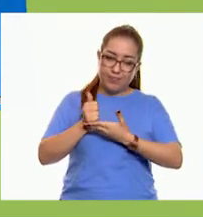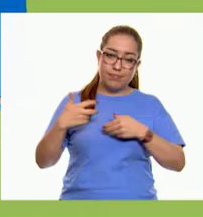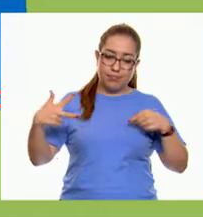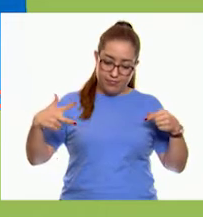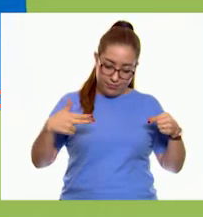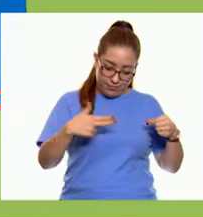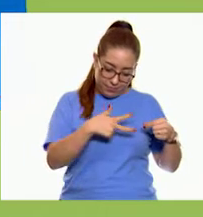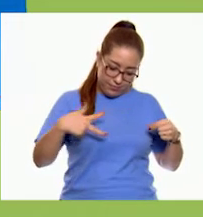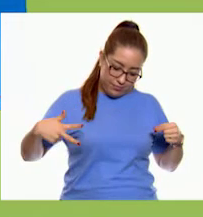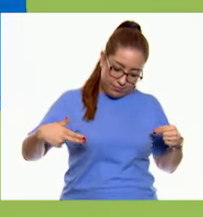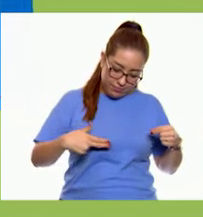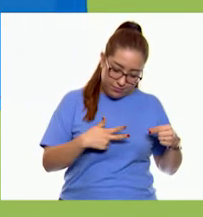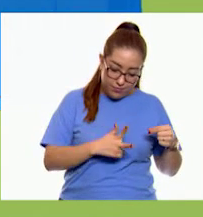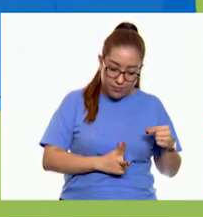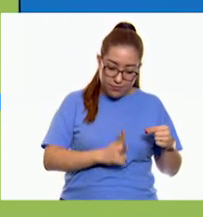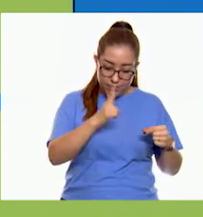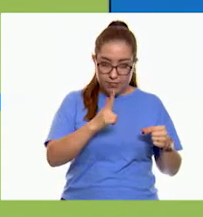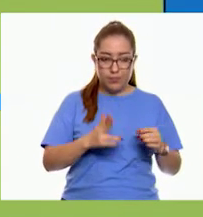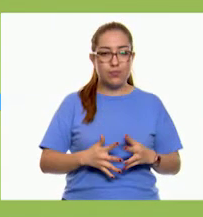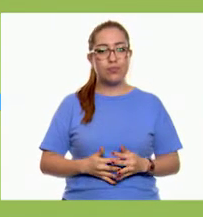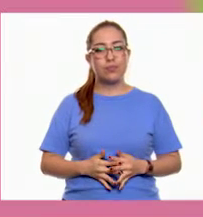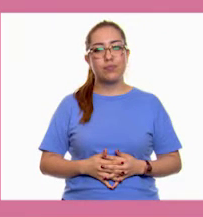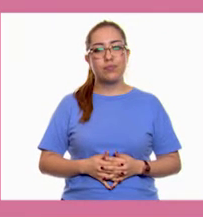las líneas marcadas.